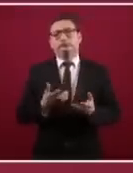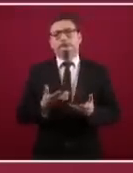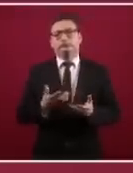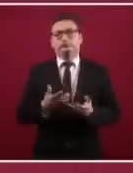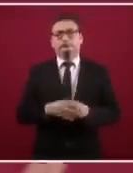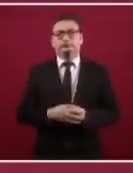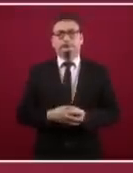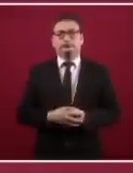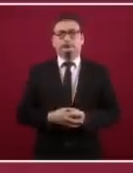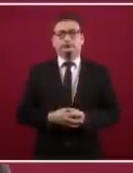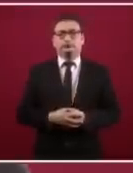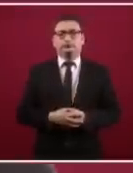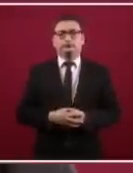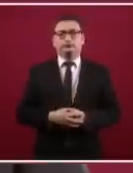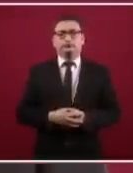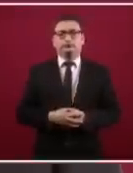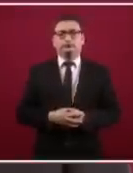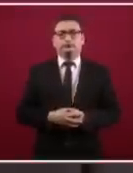se busque